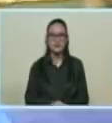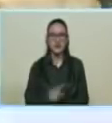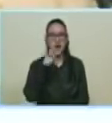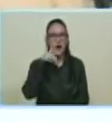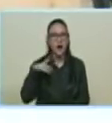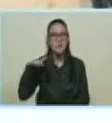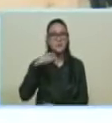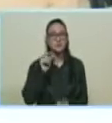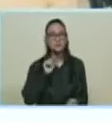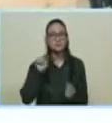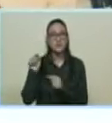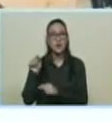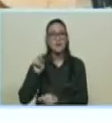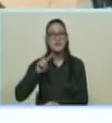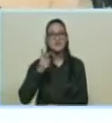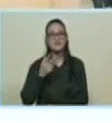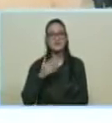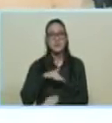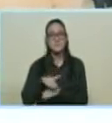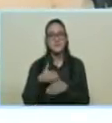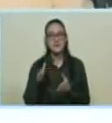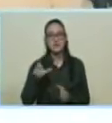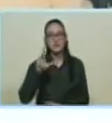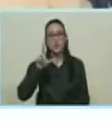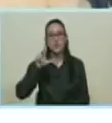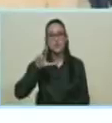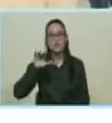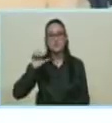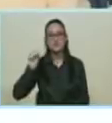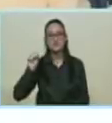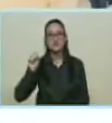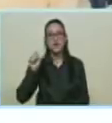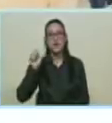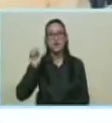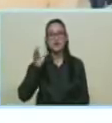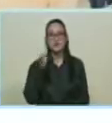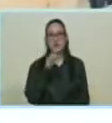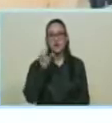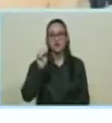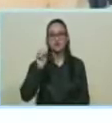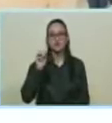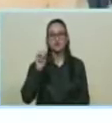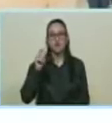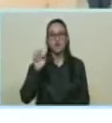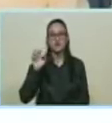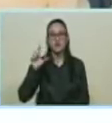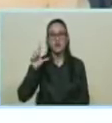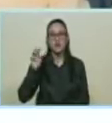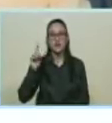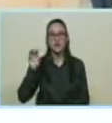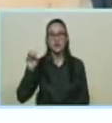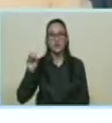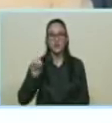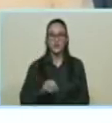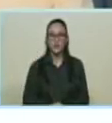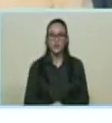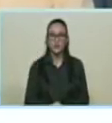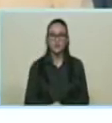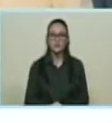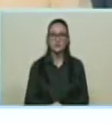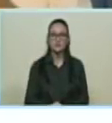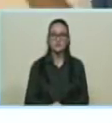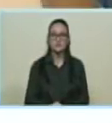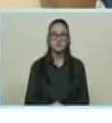el viceministro Luis Soteldo, precisamente en el centro de producción Paula Correa, sector El Trapiche, El